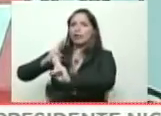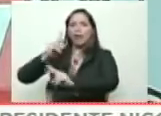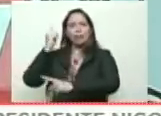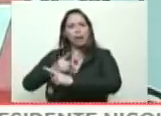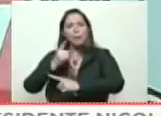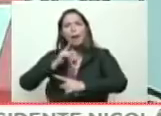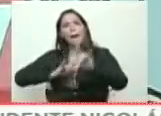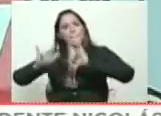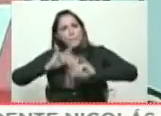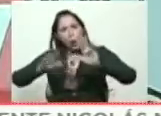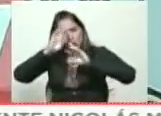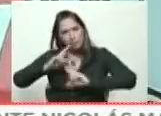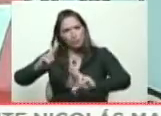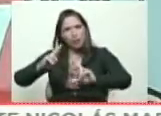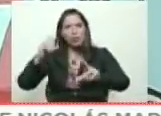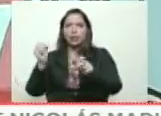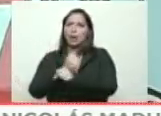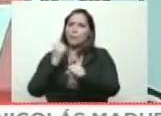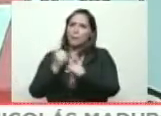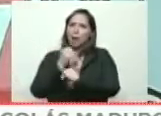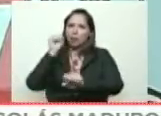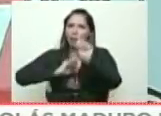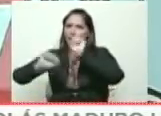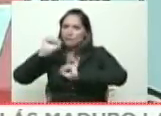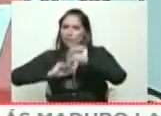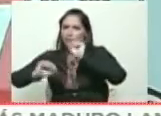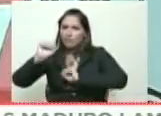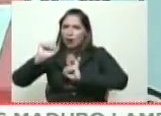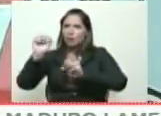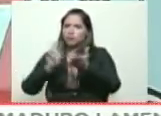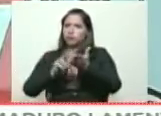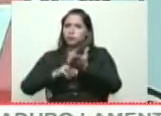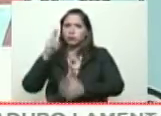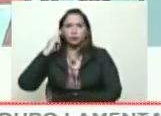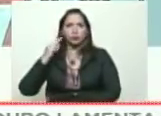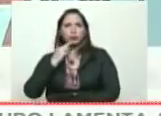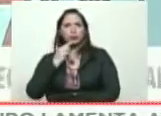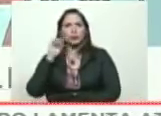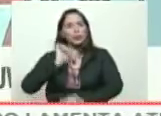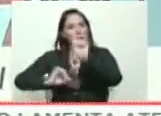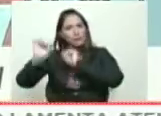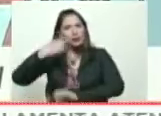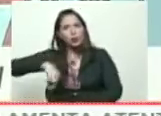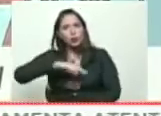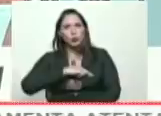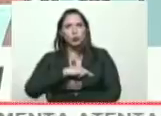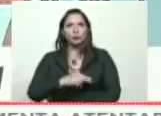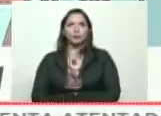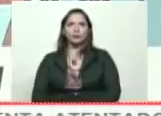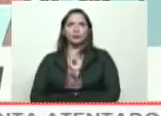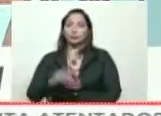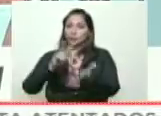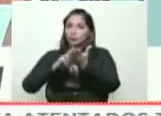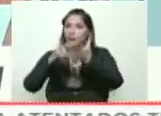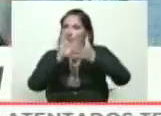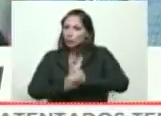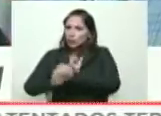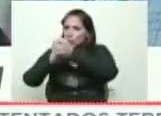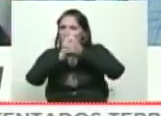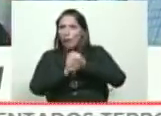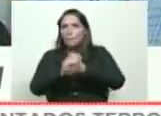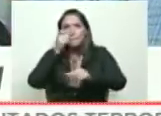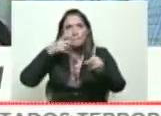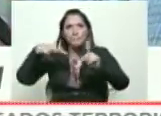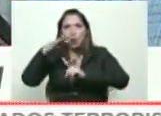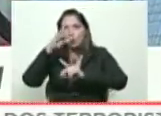el respeto, el trabajo y la defensa de la verdad bolivariana que defendemos nosotros, la verdad de la unidad de los pueblos, del